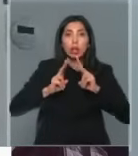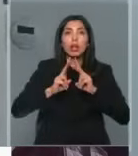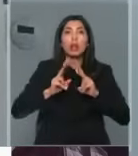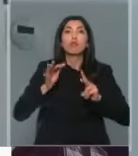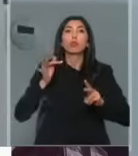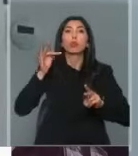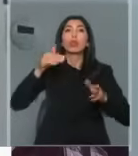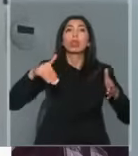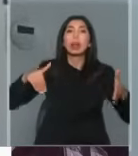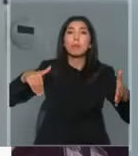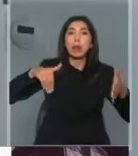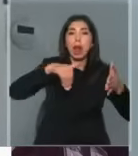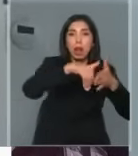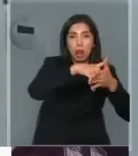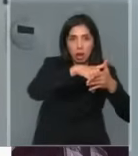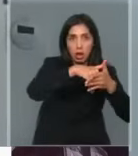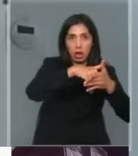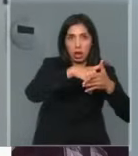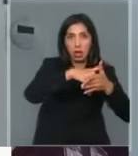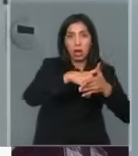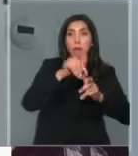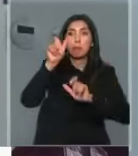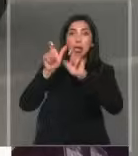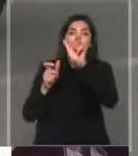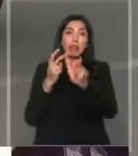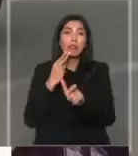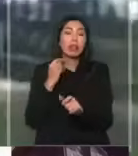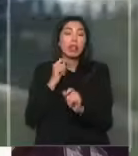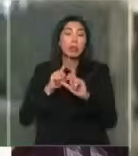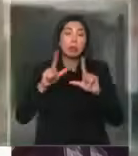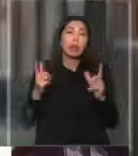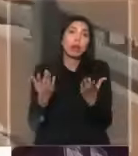es un requerimiento de la comunidad de Quilpué hace muchos años.